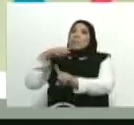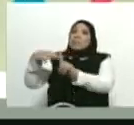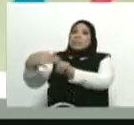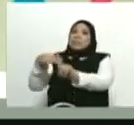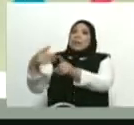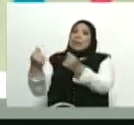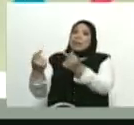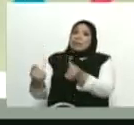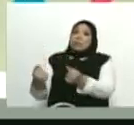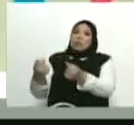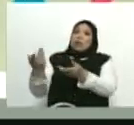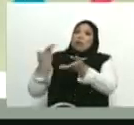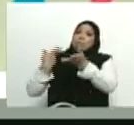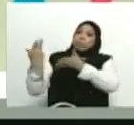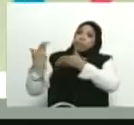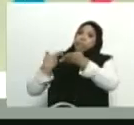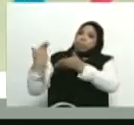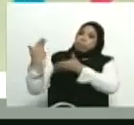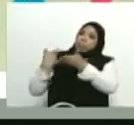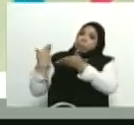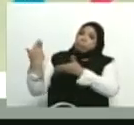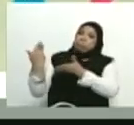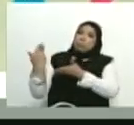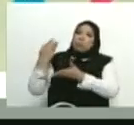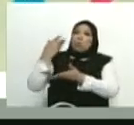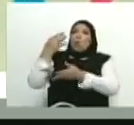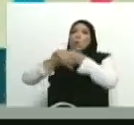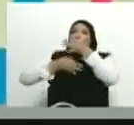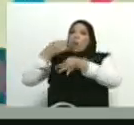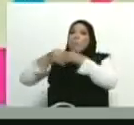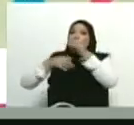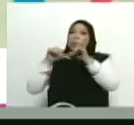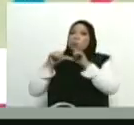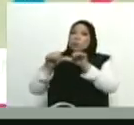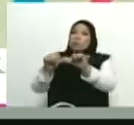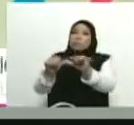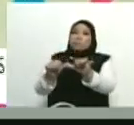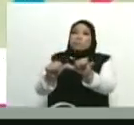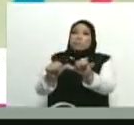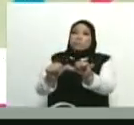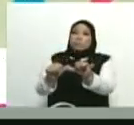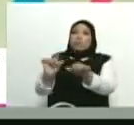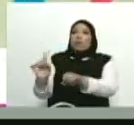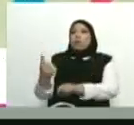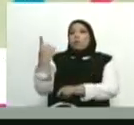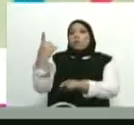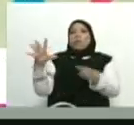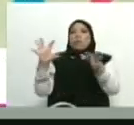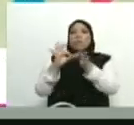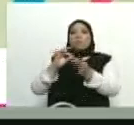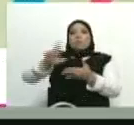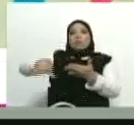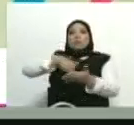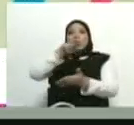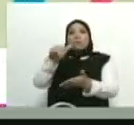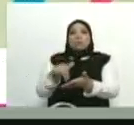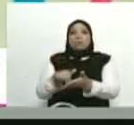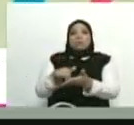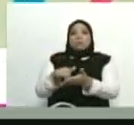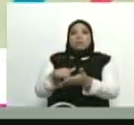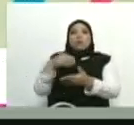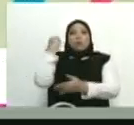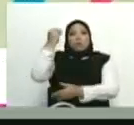guerra económica, de las sanciones. Bueno, yo lo explico permanentemente. En primer lugar, con la Unión Nacional, con